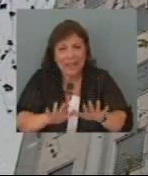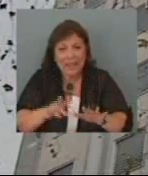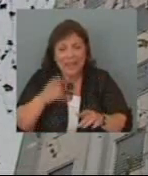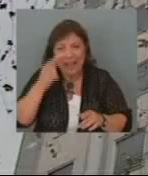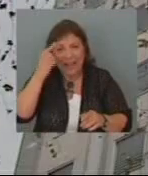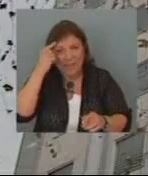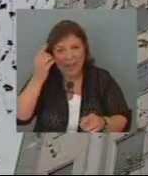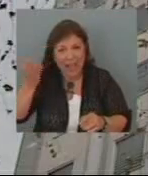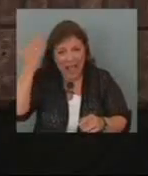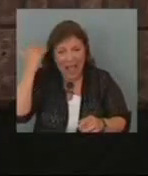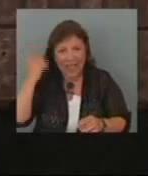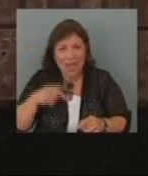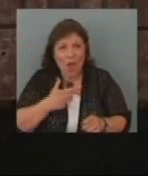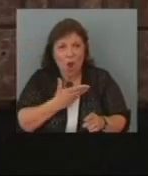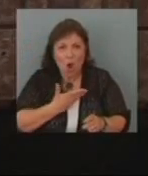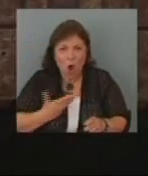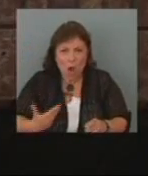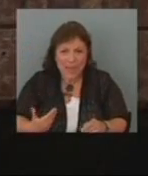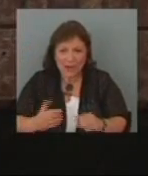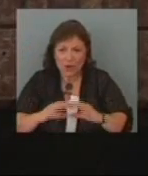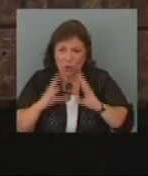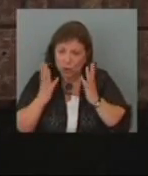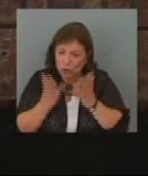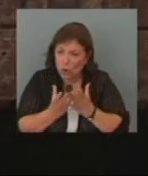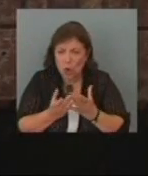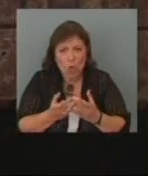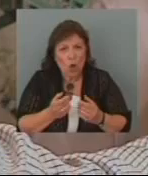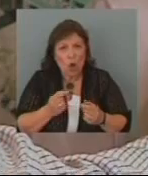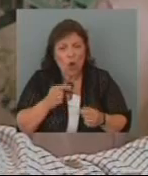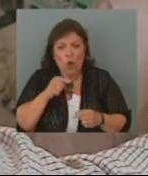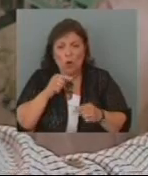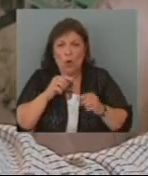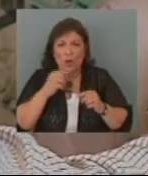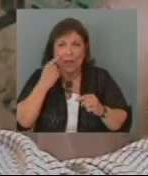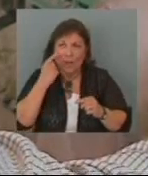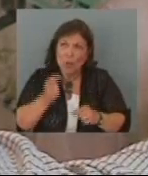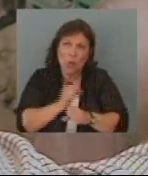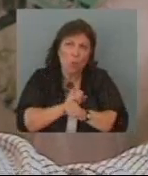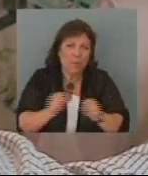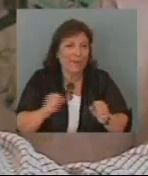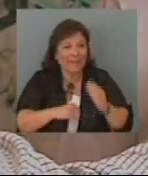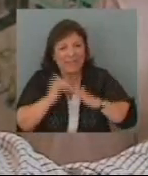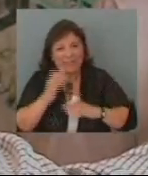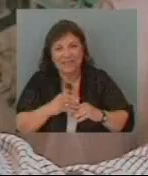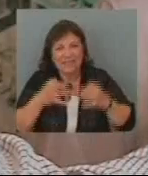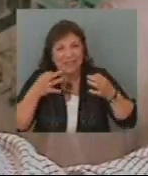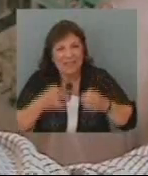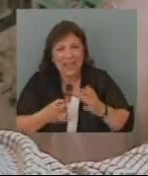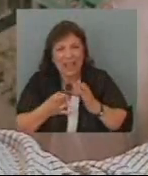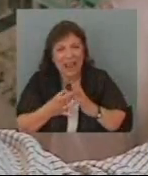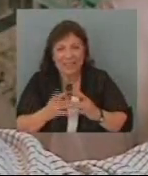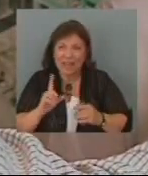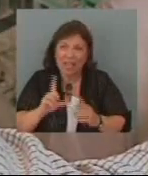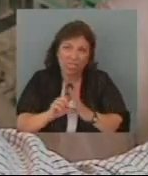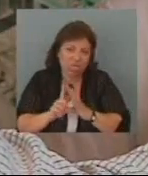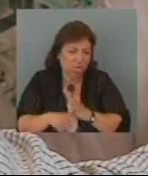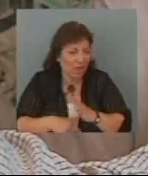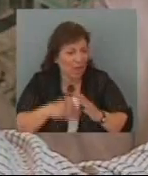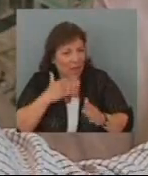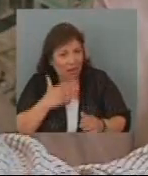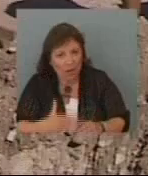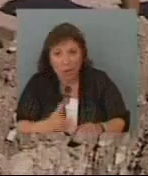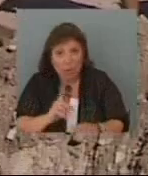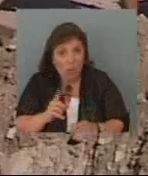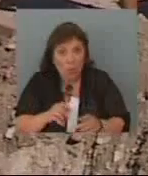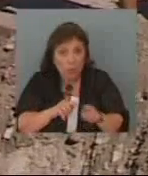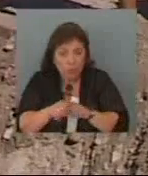de que desde el Estado era poco previsible contar con eficiencia. En realidad tenemos que decir que así fue. Tenemos